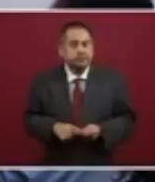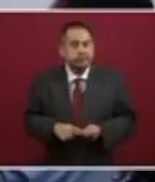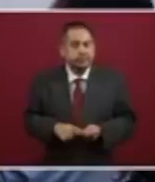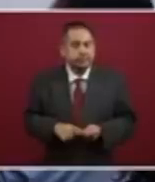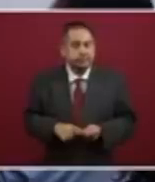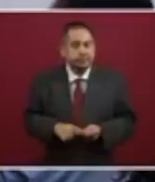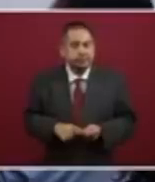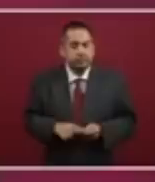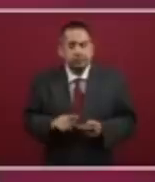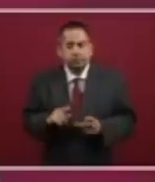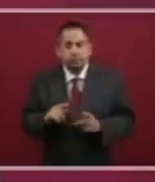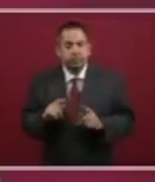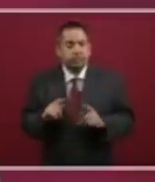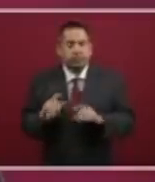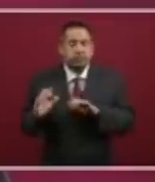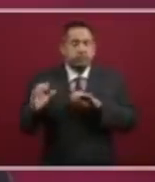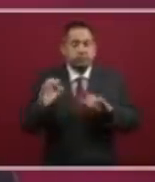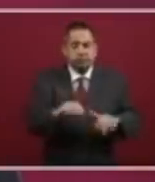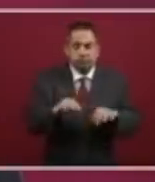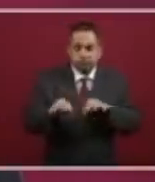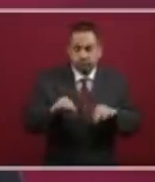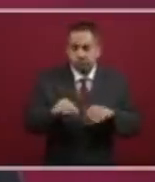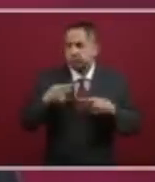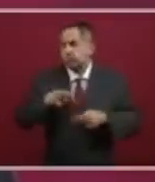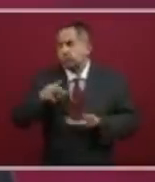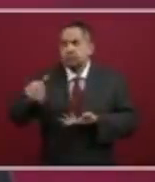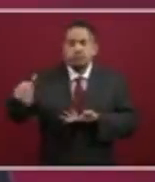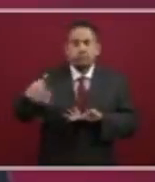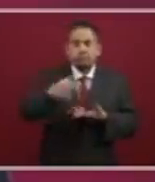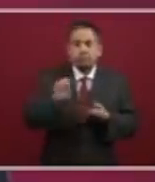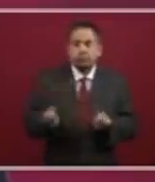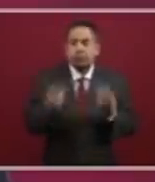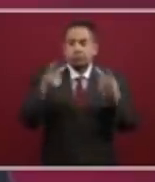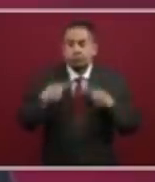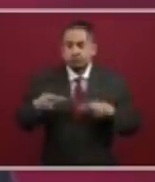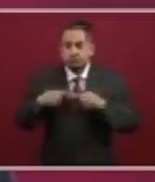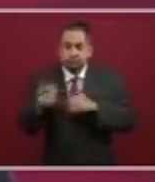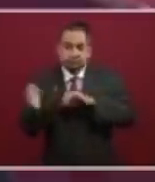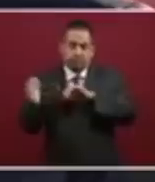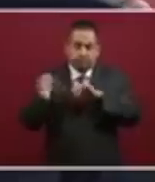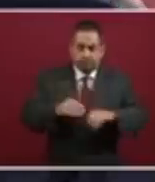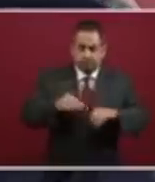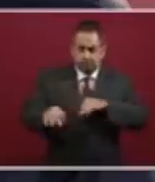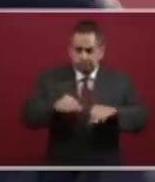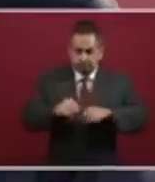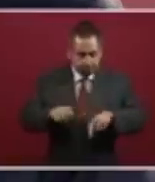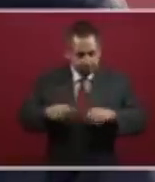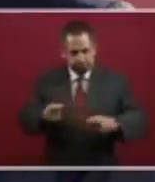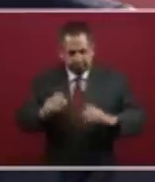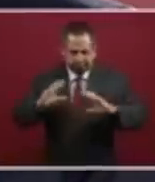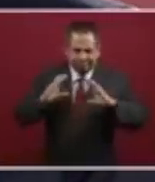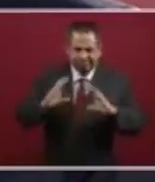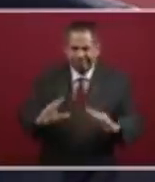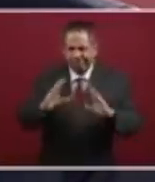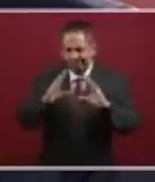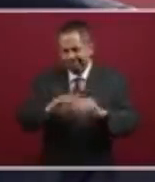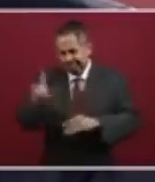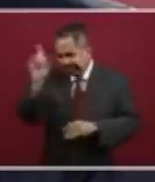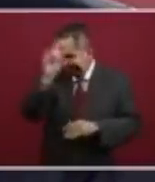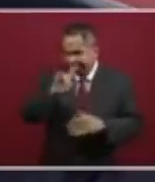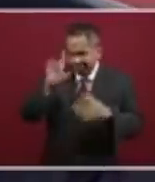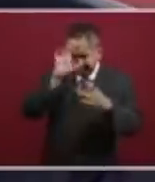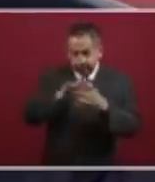la contratación o reclutamiento de nuevos elementos, la formación de